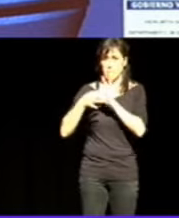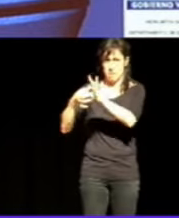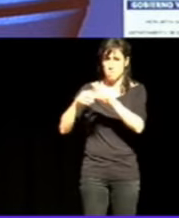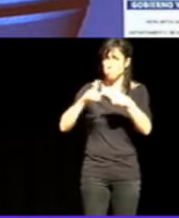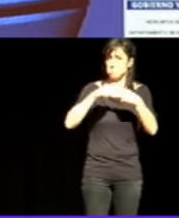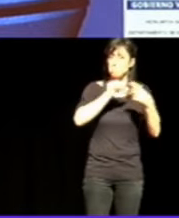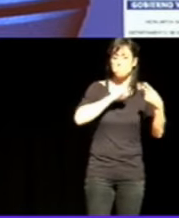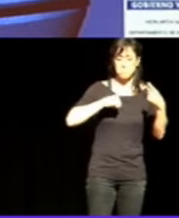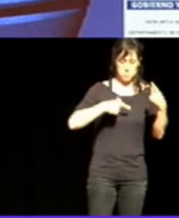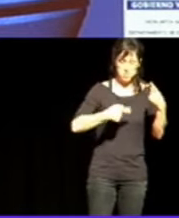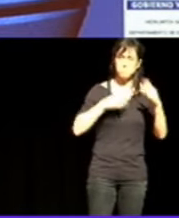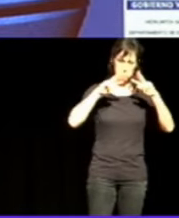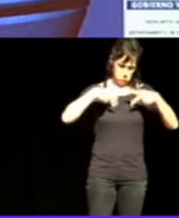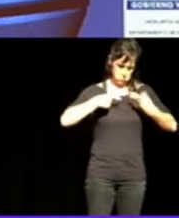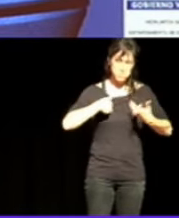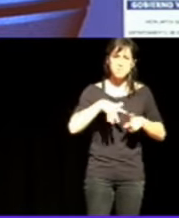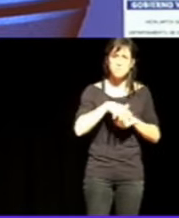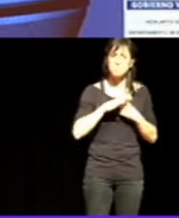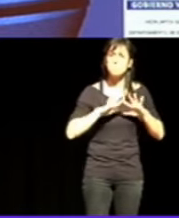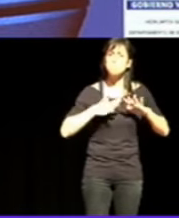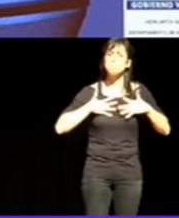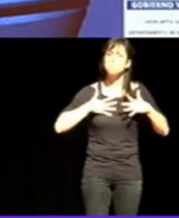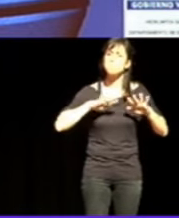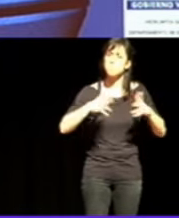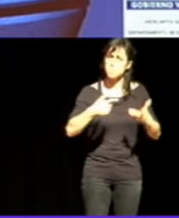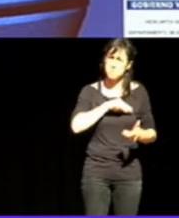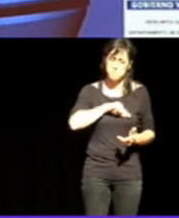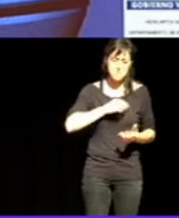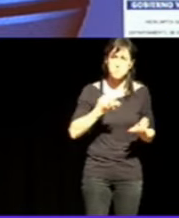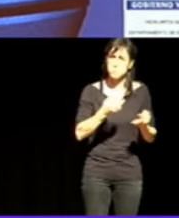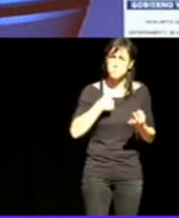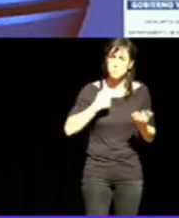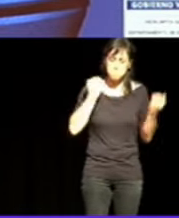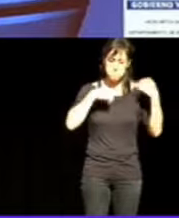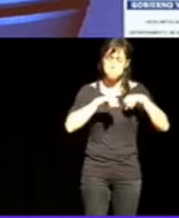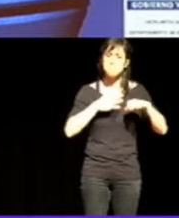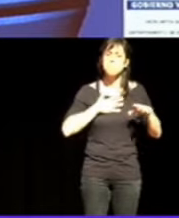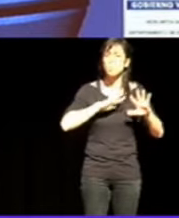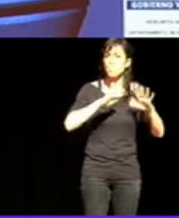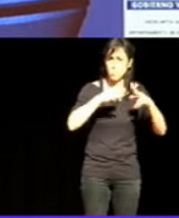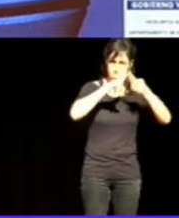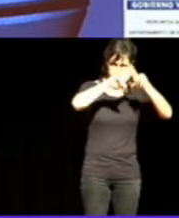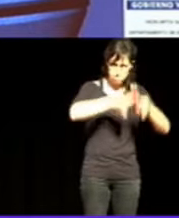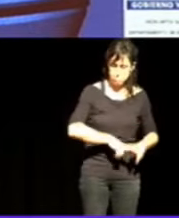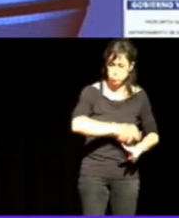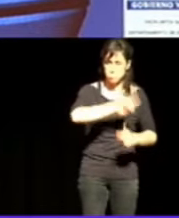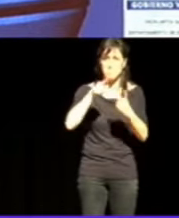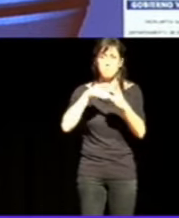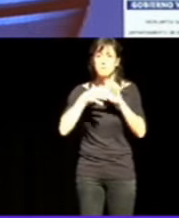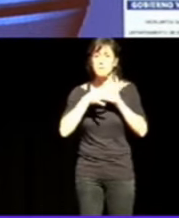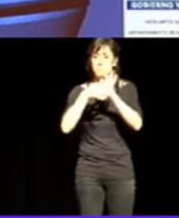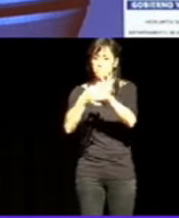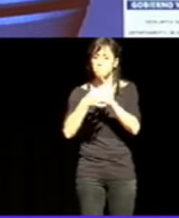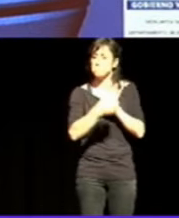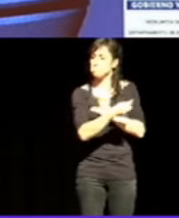¿qué me ocurre? ¿Qué siento? ¿Cómo actúo? La relacional, ¿cómo me relaciono con los